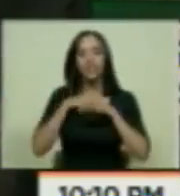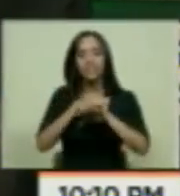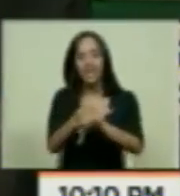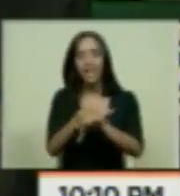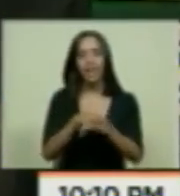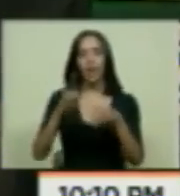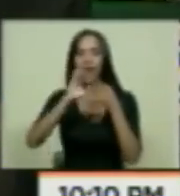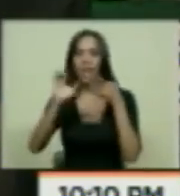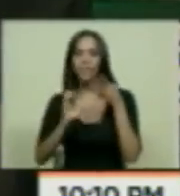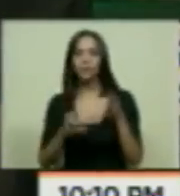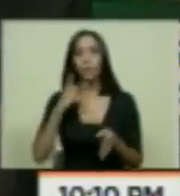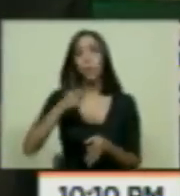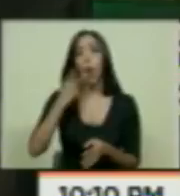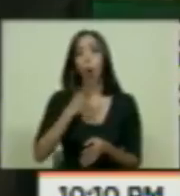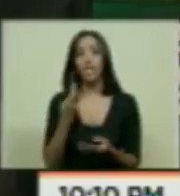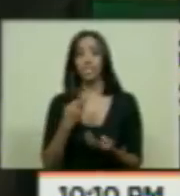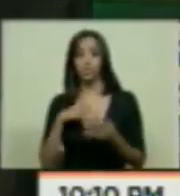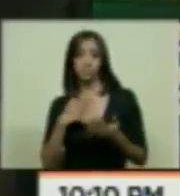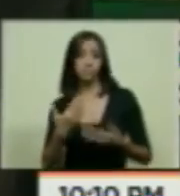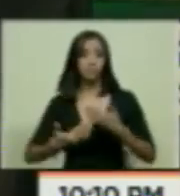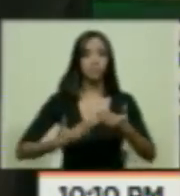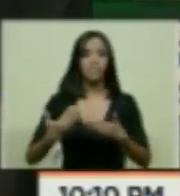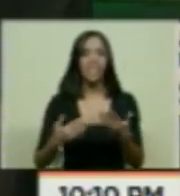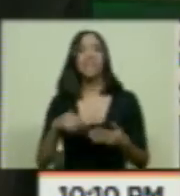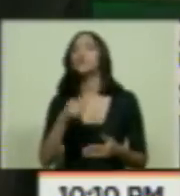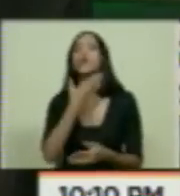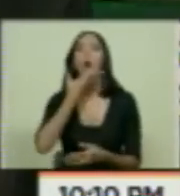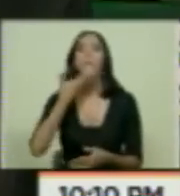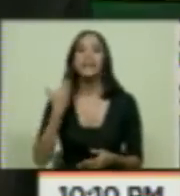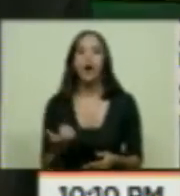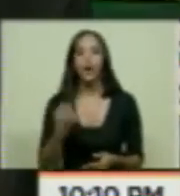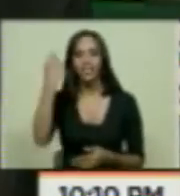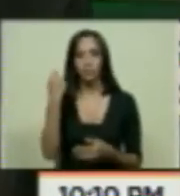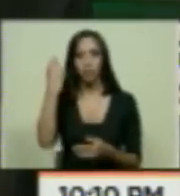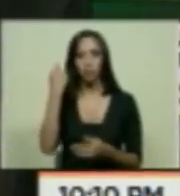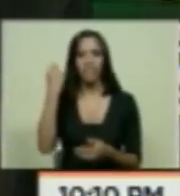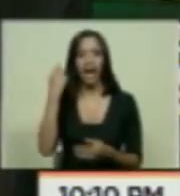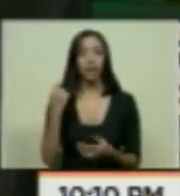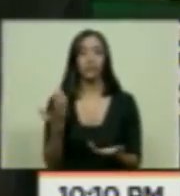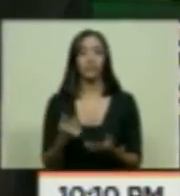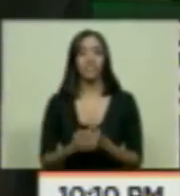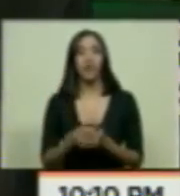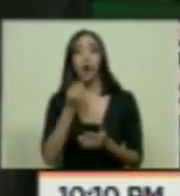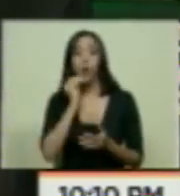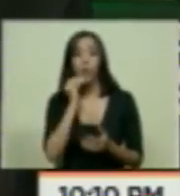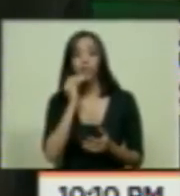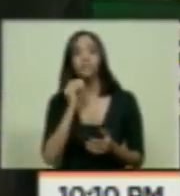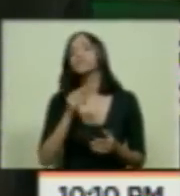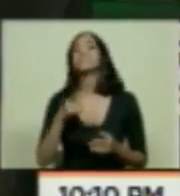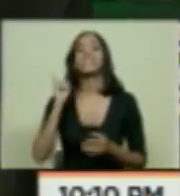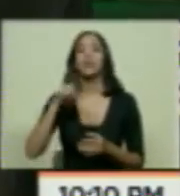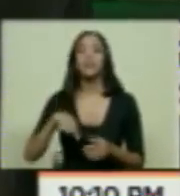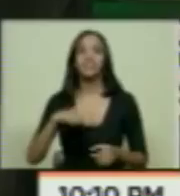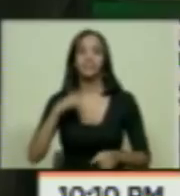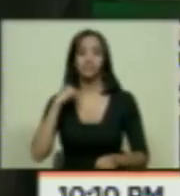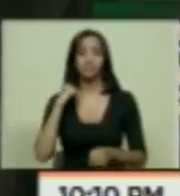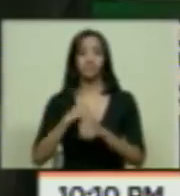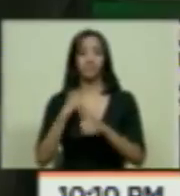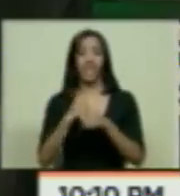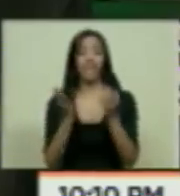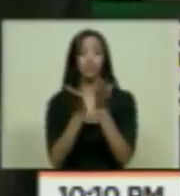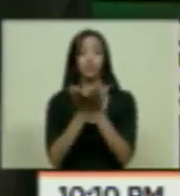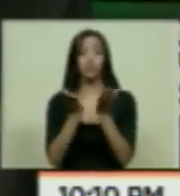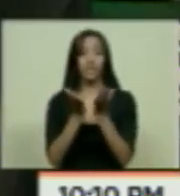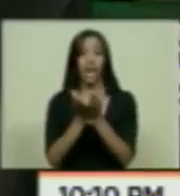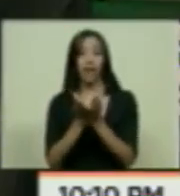político. Era uno de los mejores legisladores de la época, una persona que le gustaba estudiar para ir a cada discusión dentro del